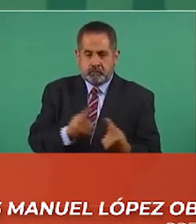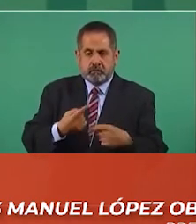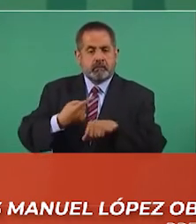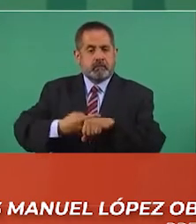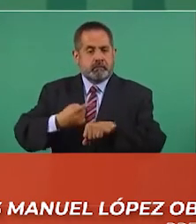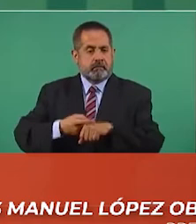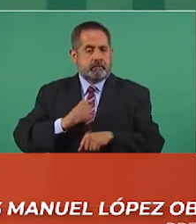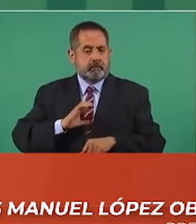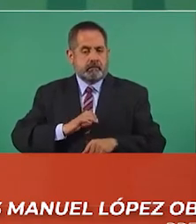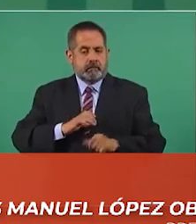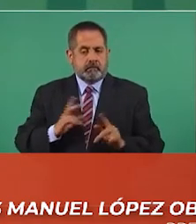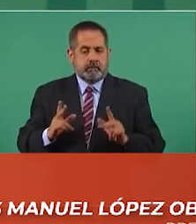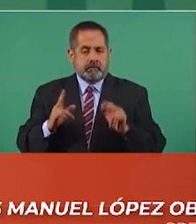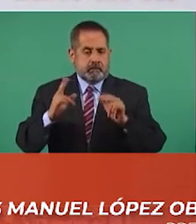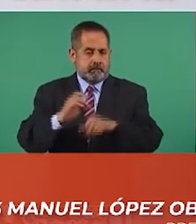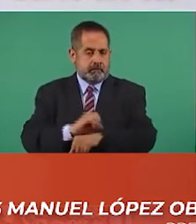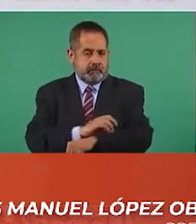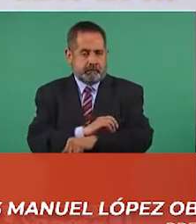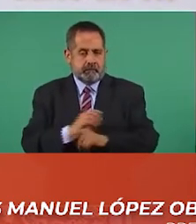enfermos de cáncer,